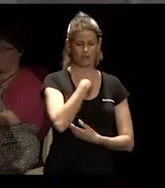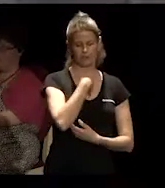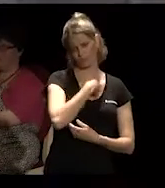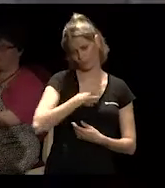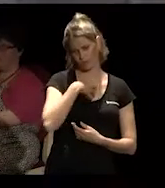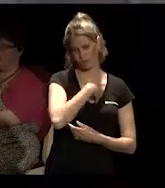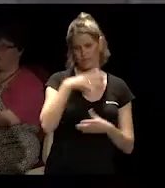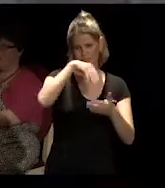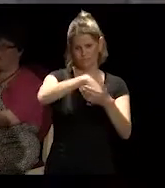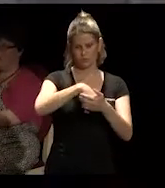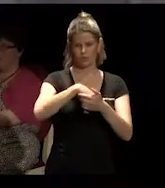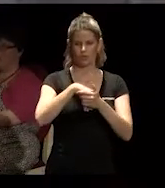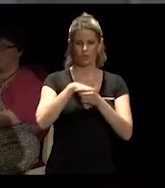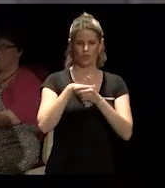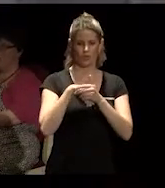partir desde la perspectiva